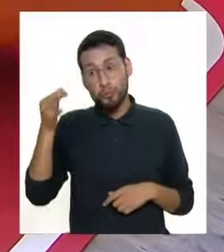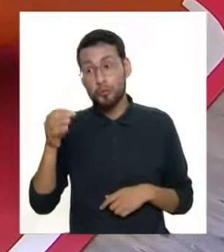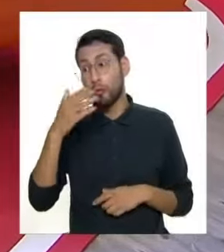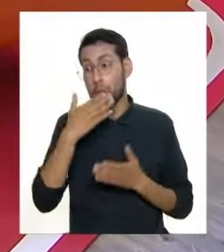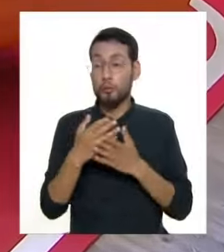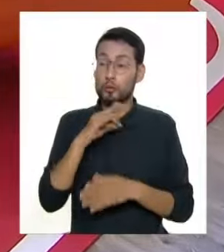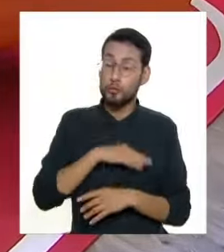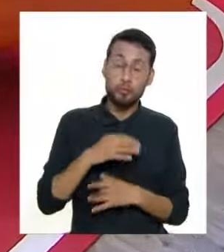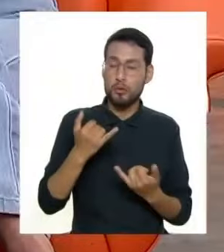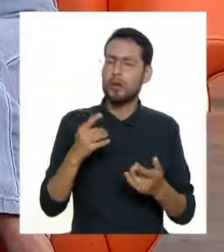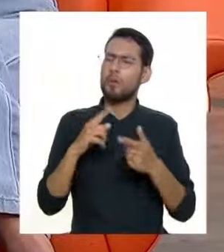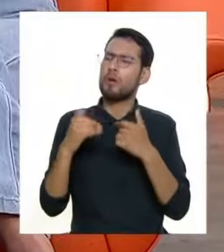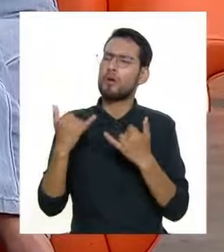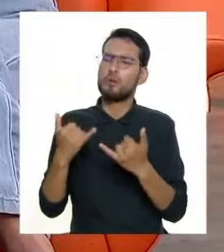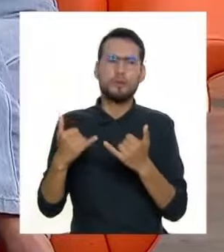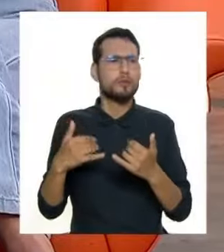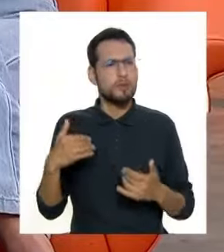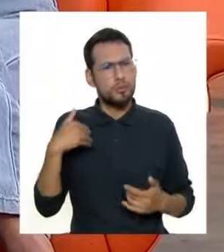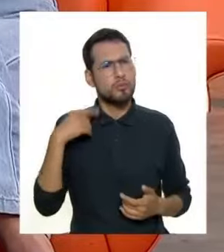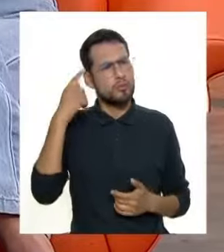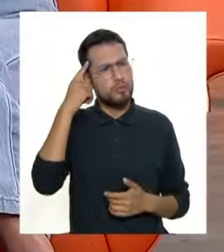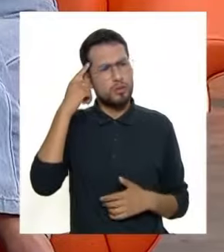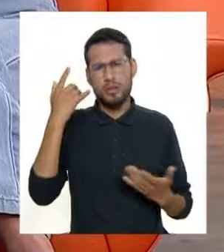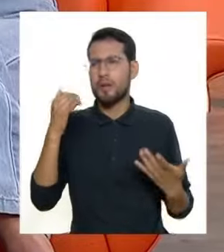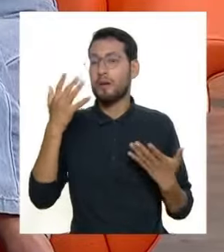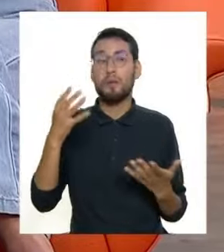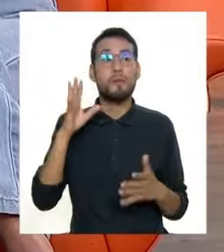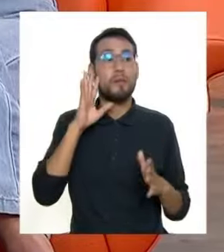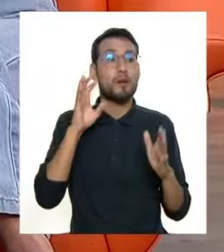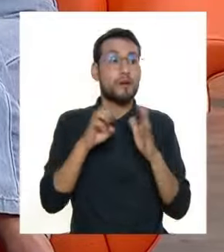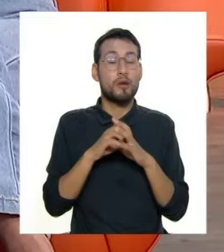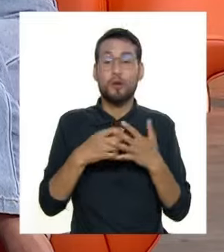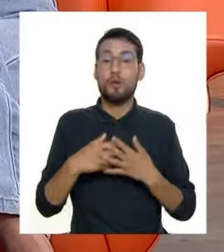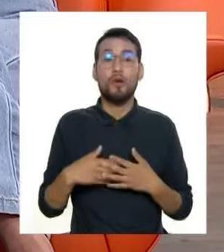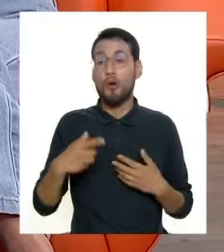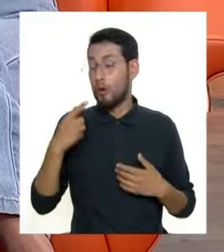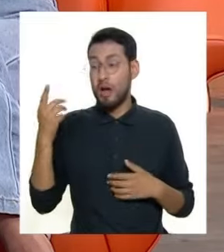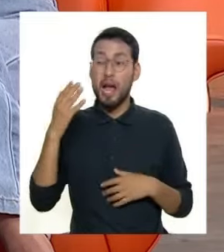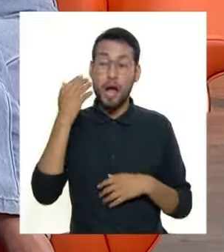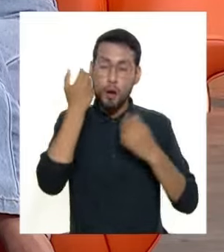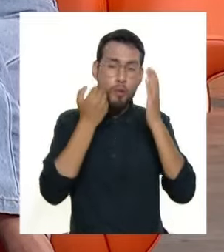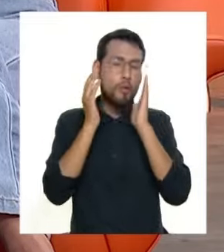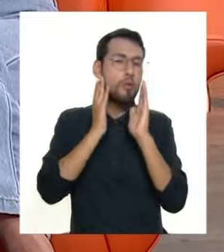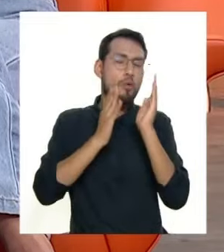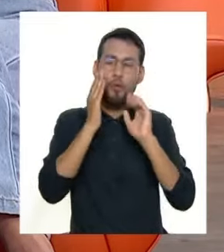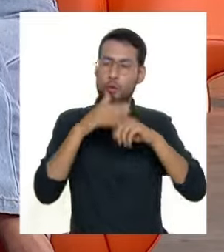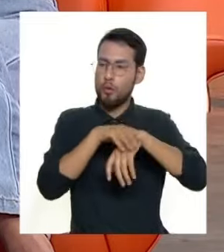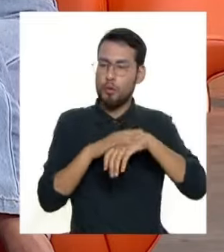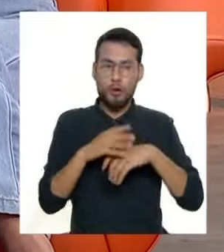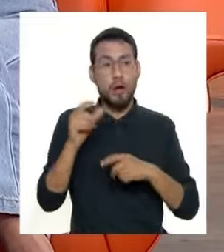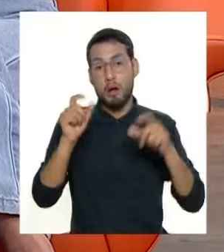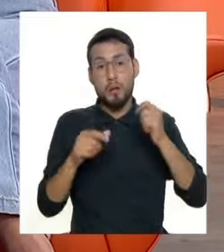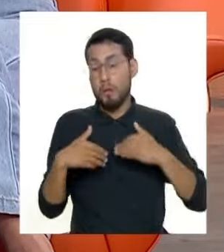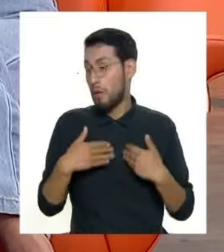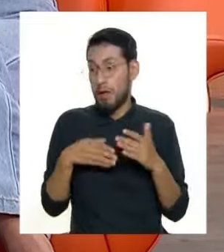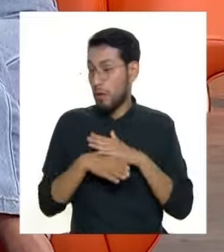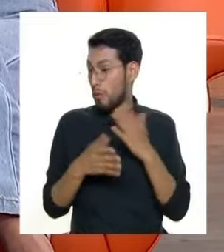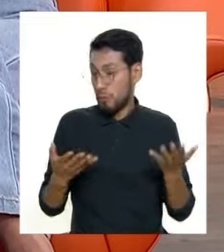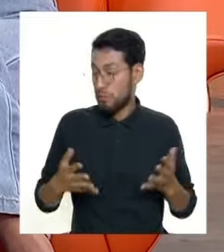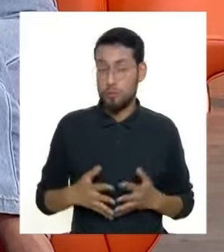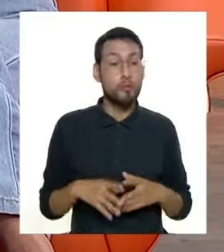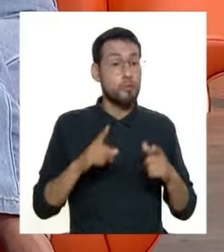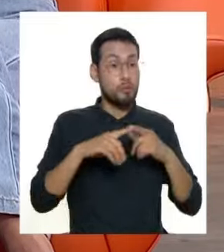útiles, son necesarios. Pero a veces yo me quedo como digo que cuando hablamos de la piel, por ejemplo, todos no pueden ser cremas bloqueadoras, ¿no? Porque hay gente que no tiene acceso a la crema.